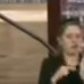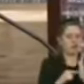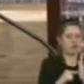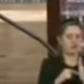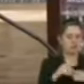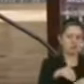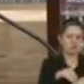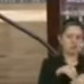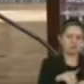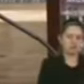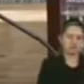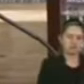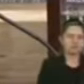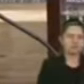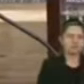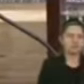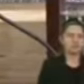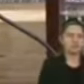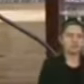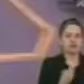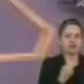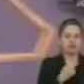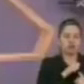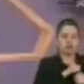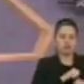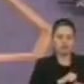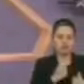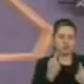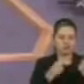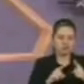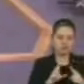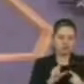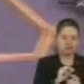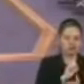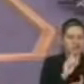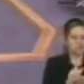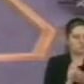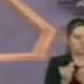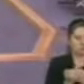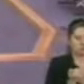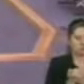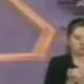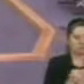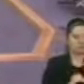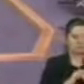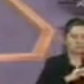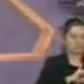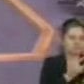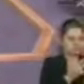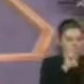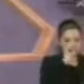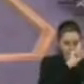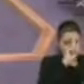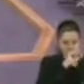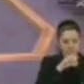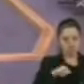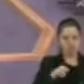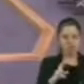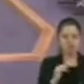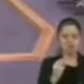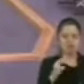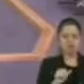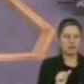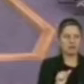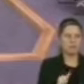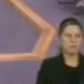los afanes autoritarios, nada como la ley. Gracias. Gracias, consejero Murayama. El consejero, aunque usted pidió